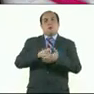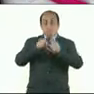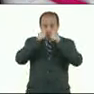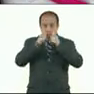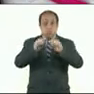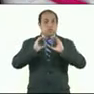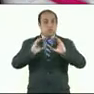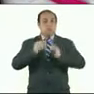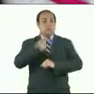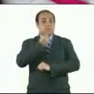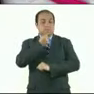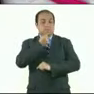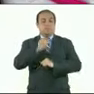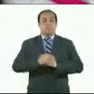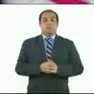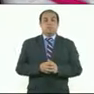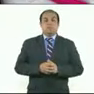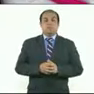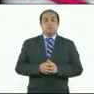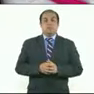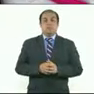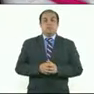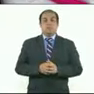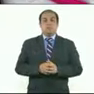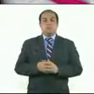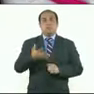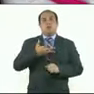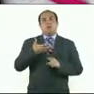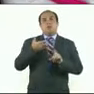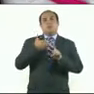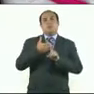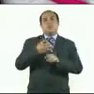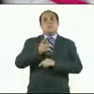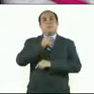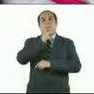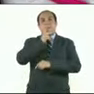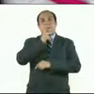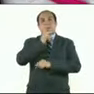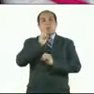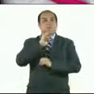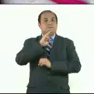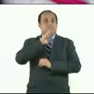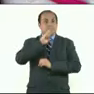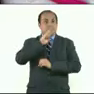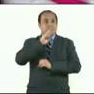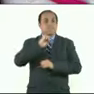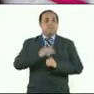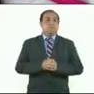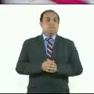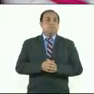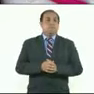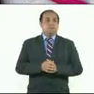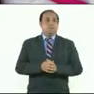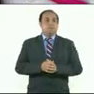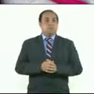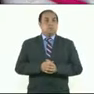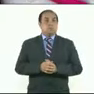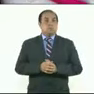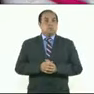cuidado de los niños. Esto con la intención de que pues los padres o las madres puedan